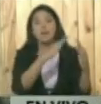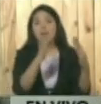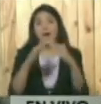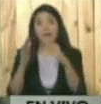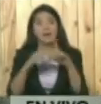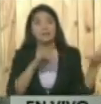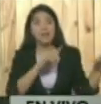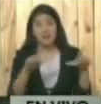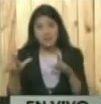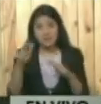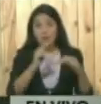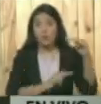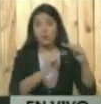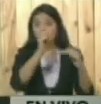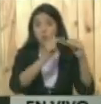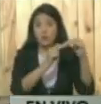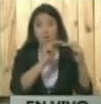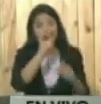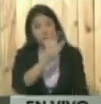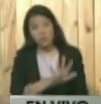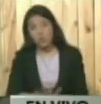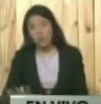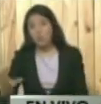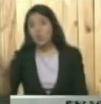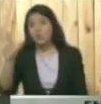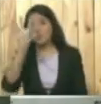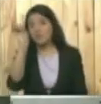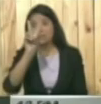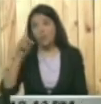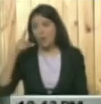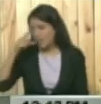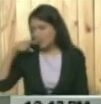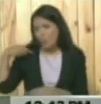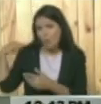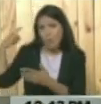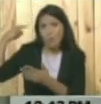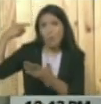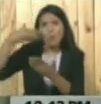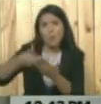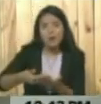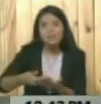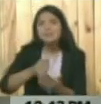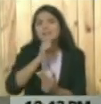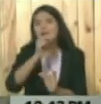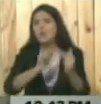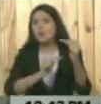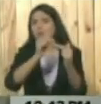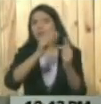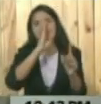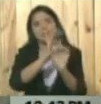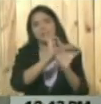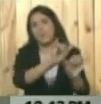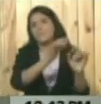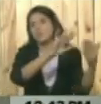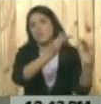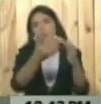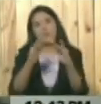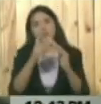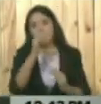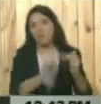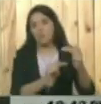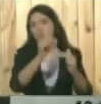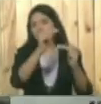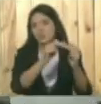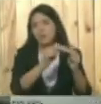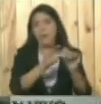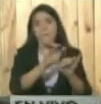han construido a lo largo de estos años de manera muy exitosa han sido construidos directamente por las comunidades,